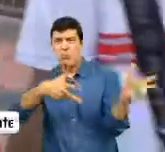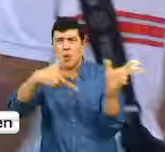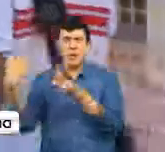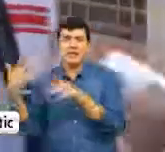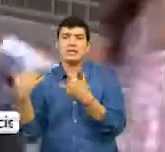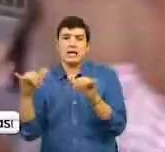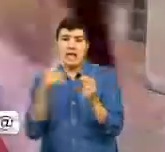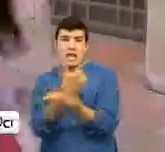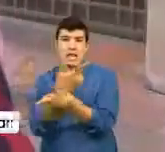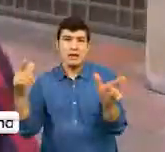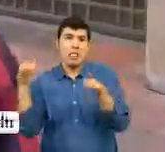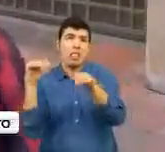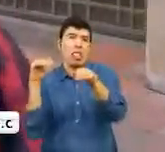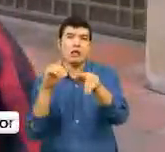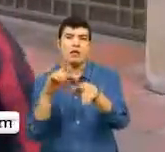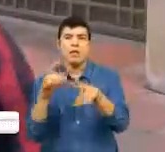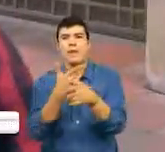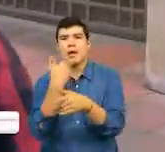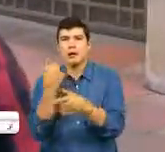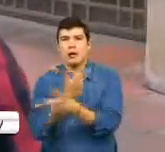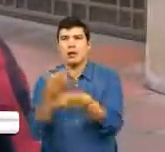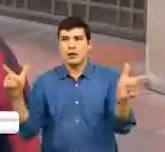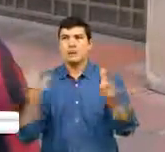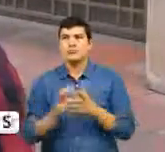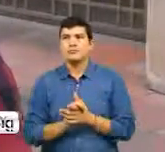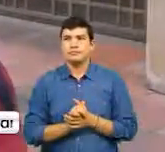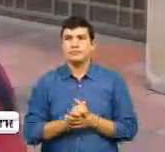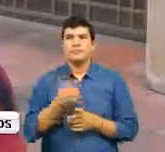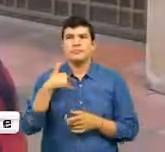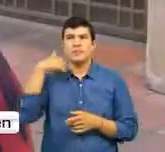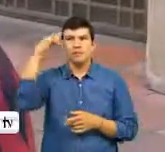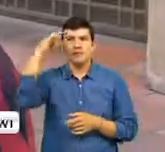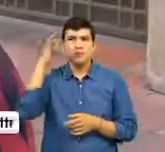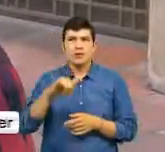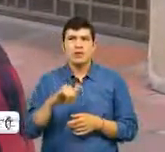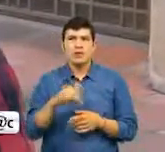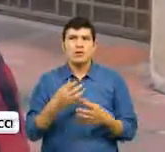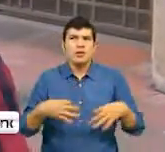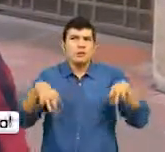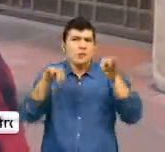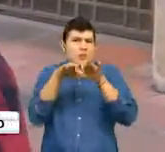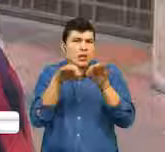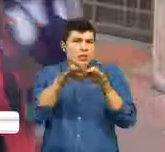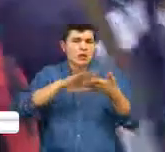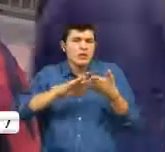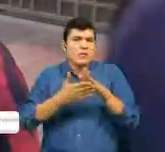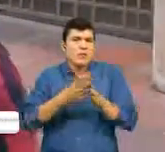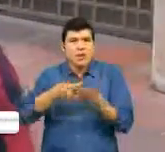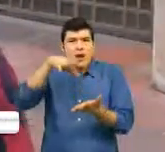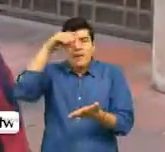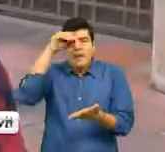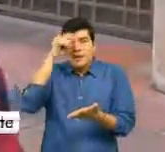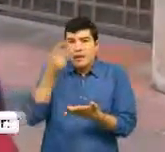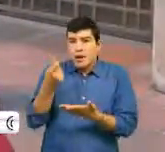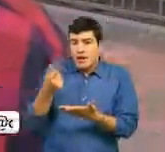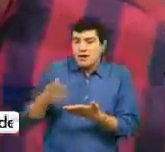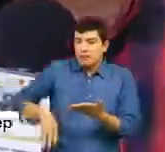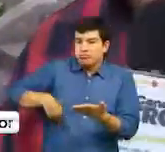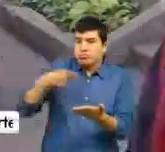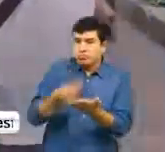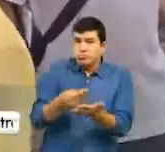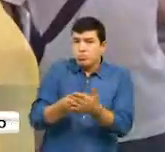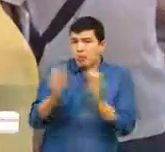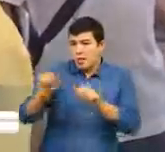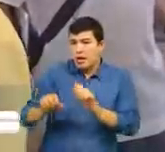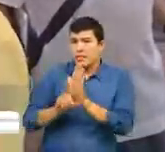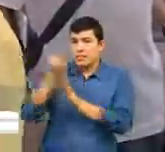que el pueblo tiene que aprender a que las obras tienen costos. Hay que invertir y todos tenemos que poner cada uno de su parte para poder desarrollar a Cúcuta.